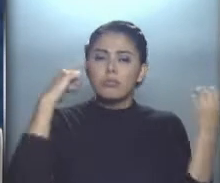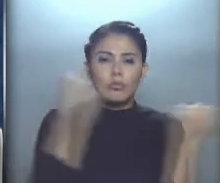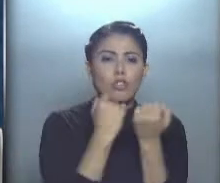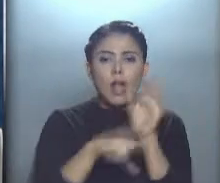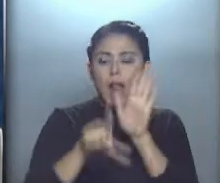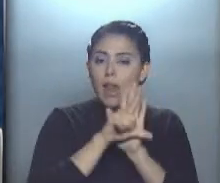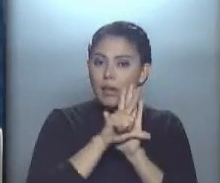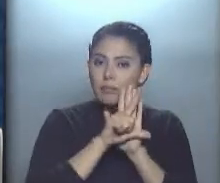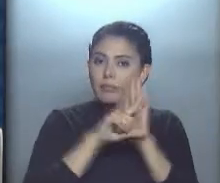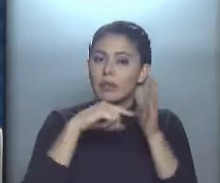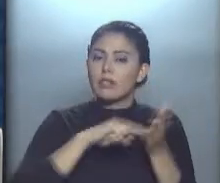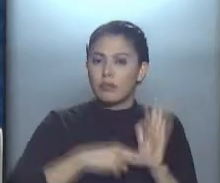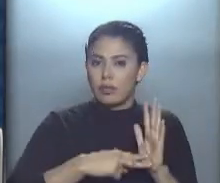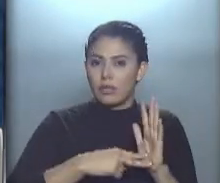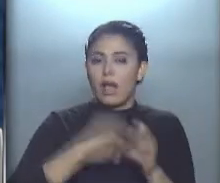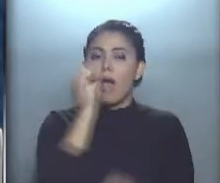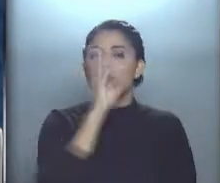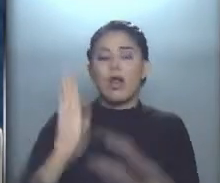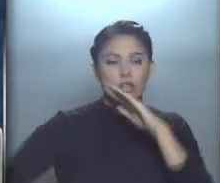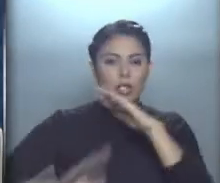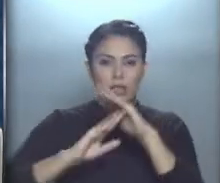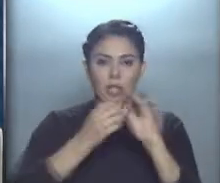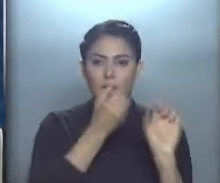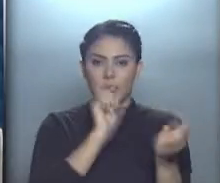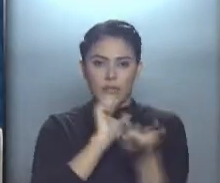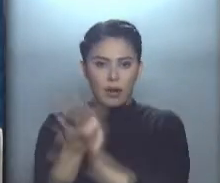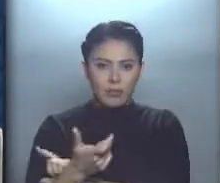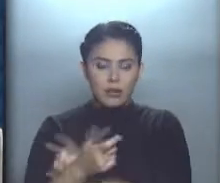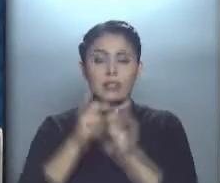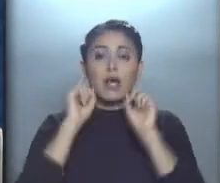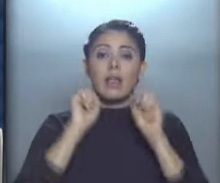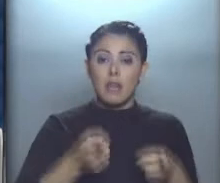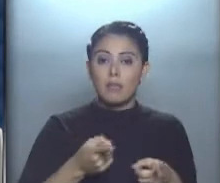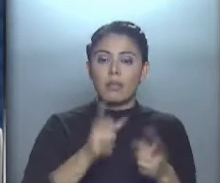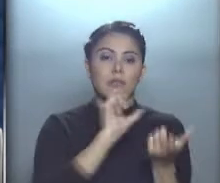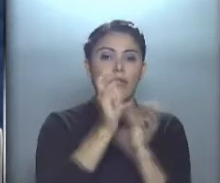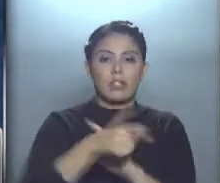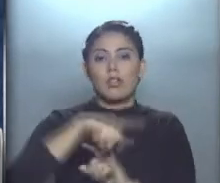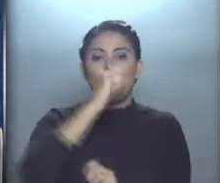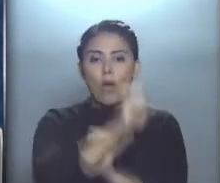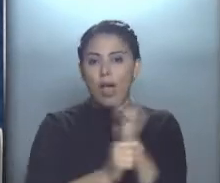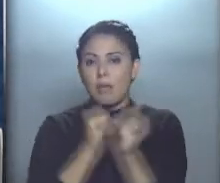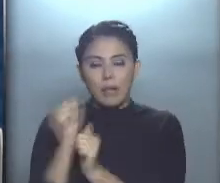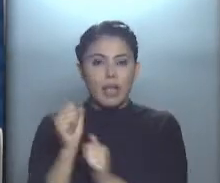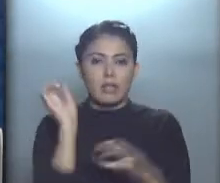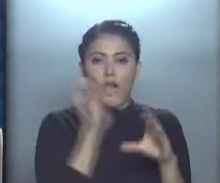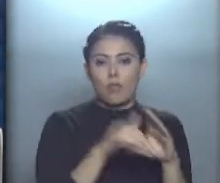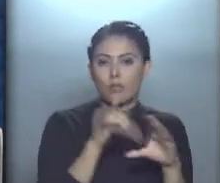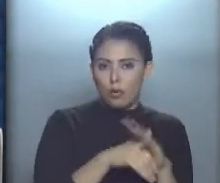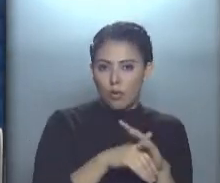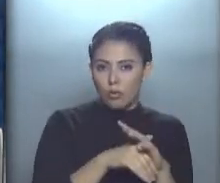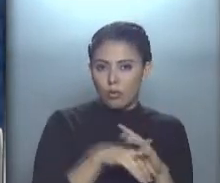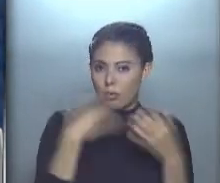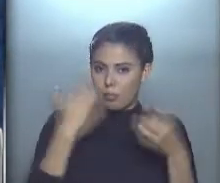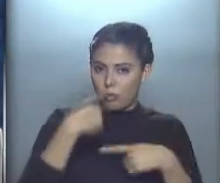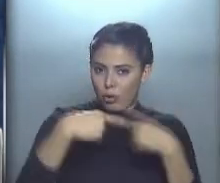ley, esto es, desde las transferencias del Banco Central hasta las transferencias de utilidades de empresas o fondos de garantía